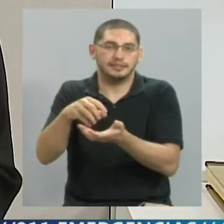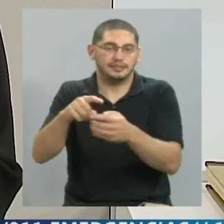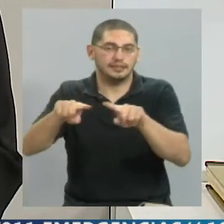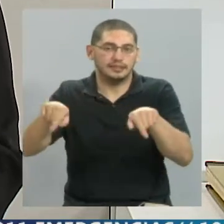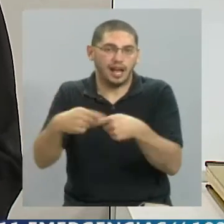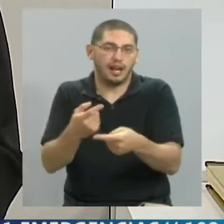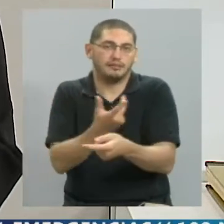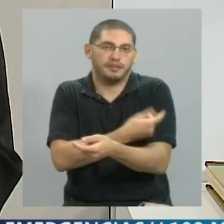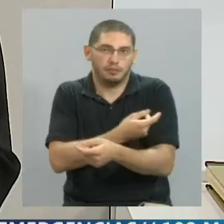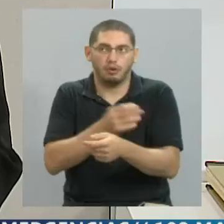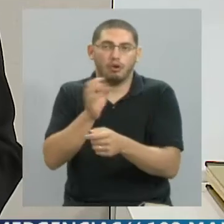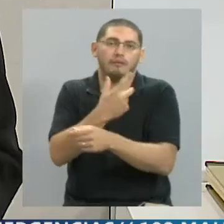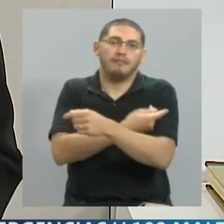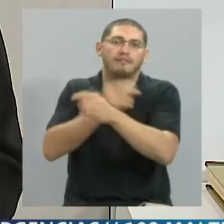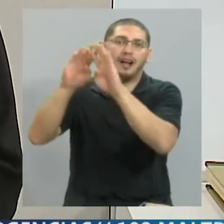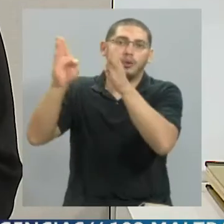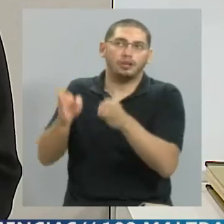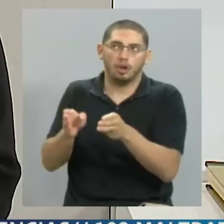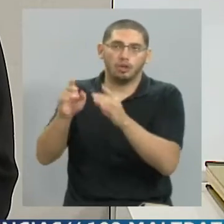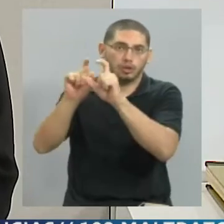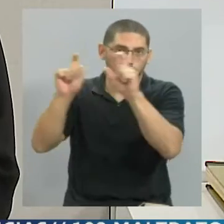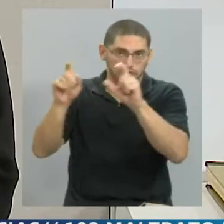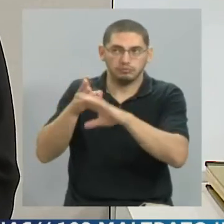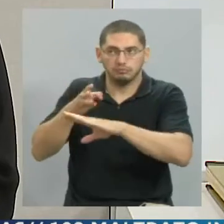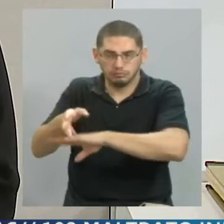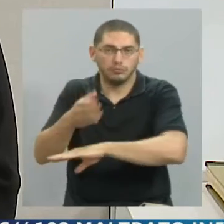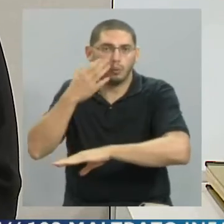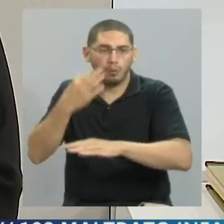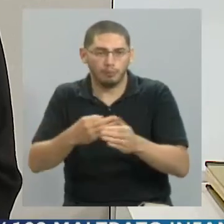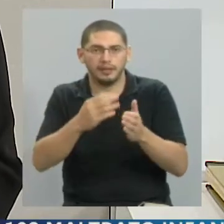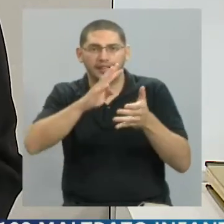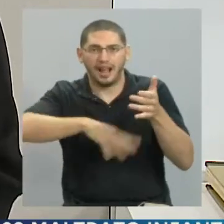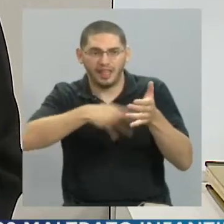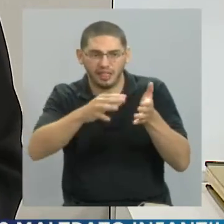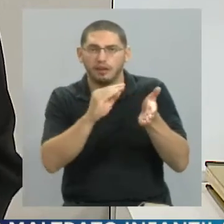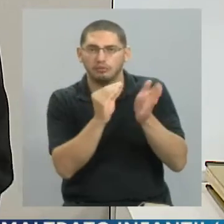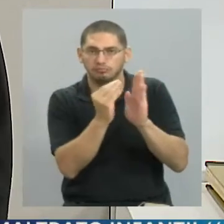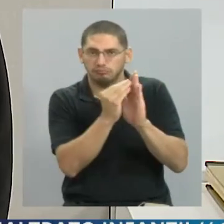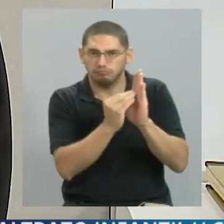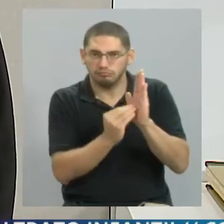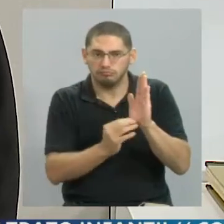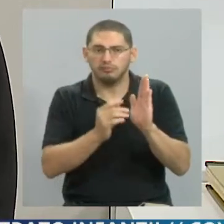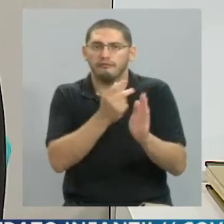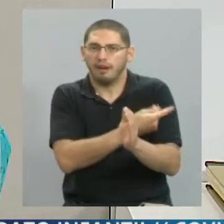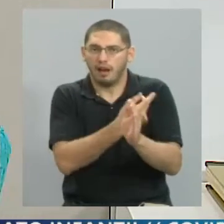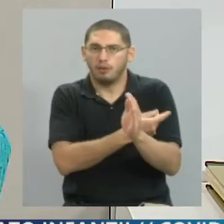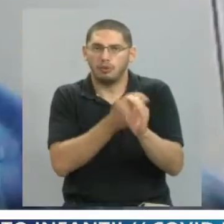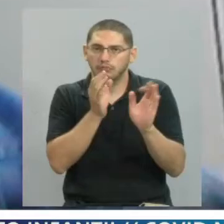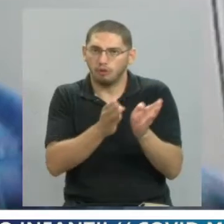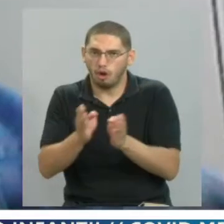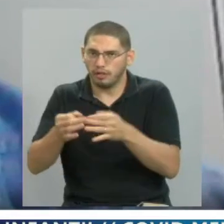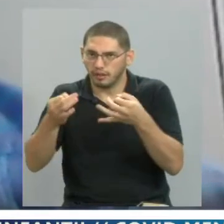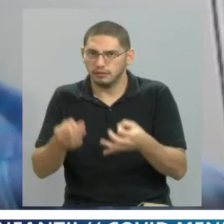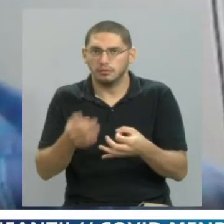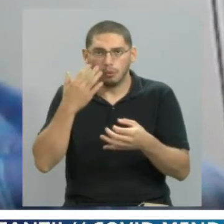a donde viven o a los vacunatorios para poder, obviamente, cumplir con ese calendario. Entonces, seguir insistiendo en eso. Por